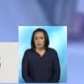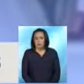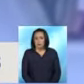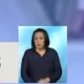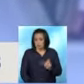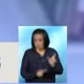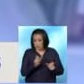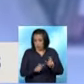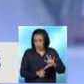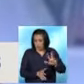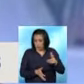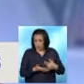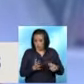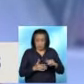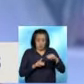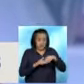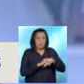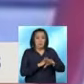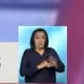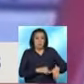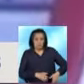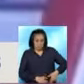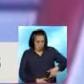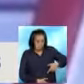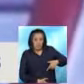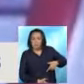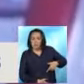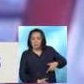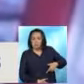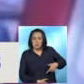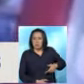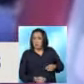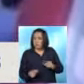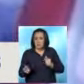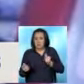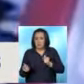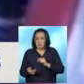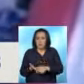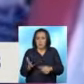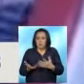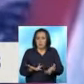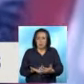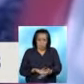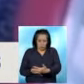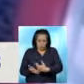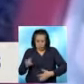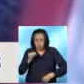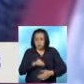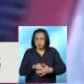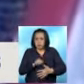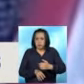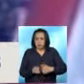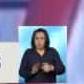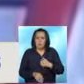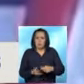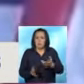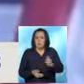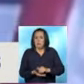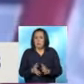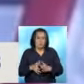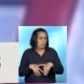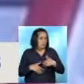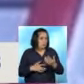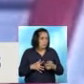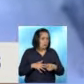Los delincuentes revisan el local con arma en mano. En contados segundos, se hacen con el botín e inician las acciones de